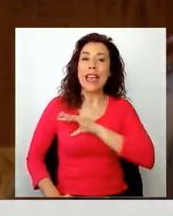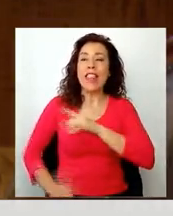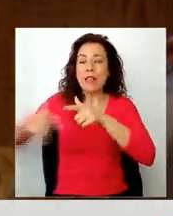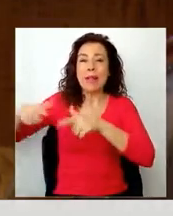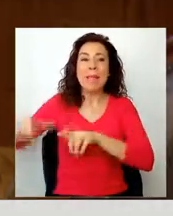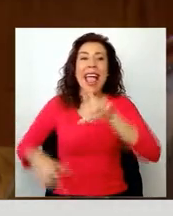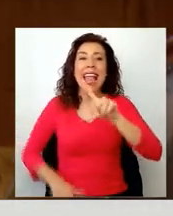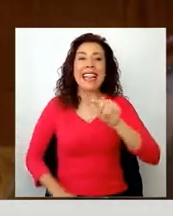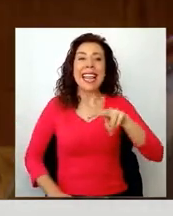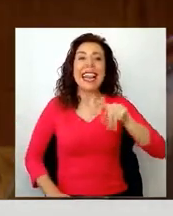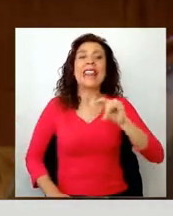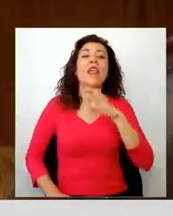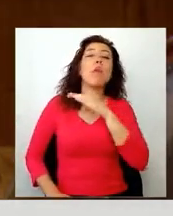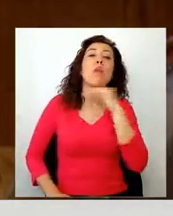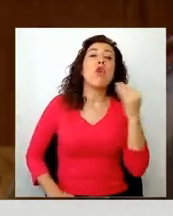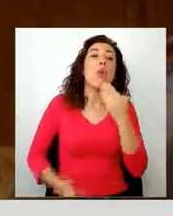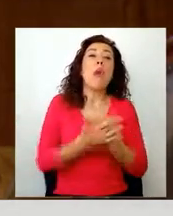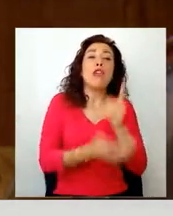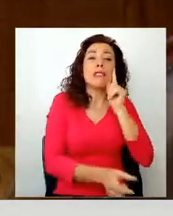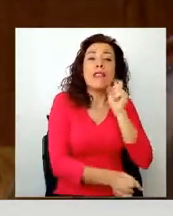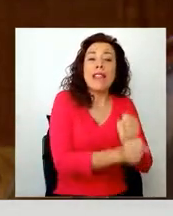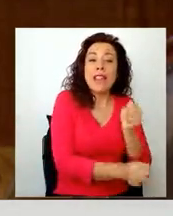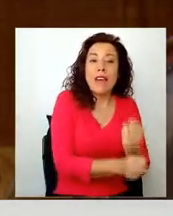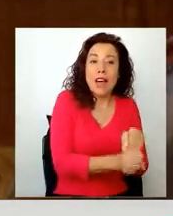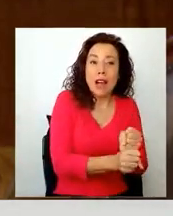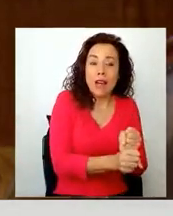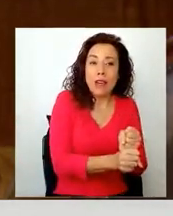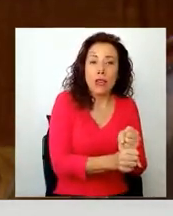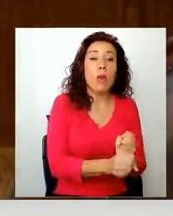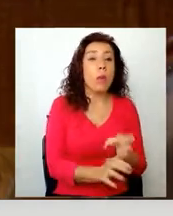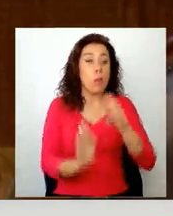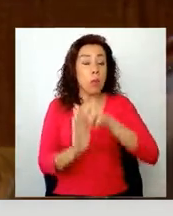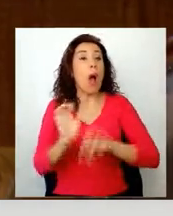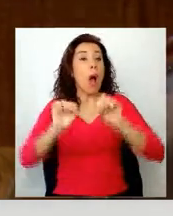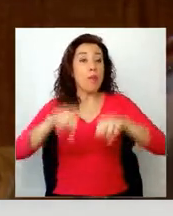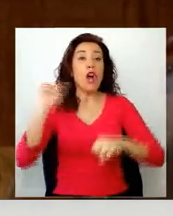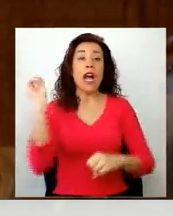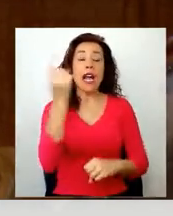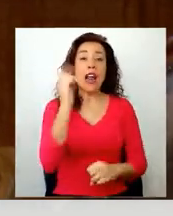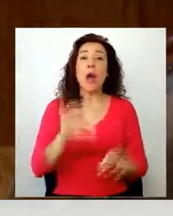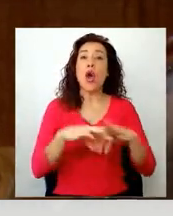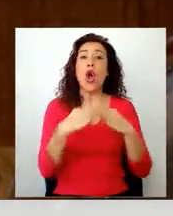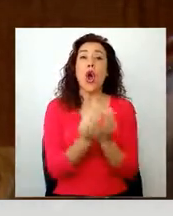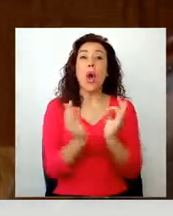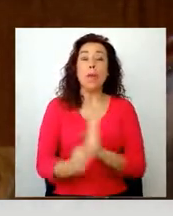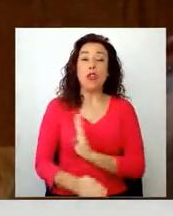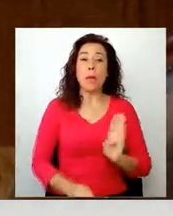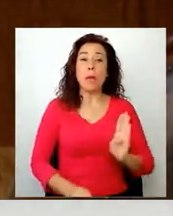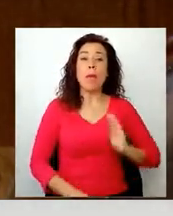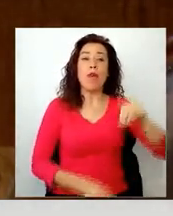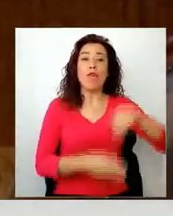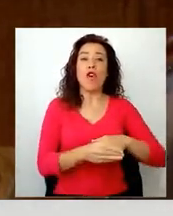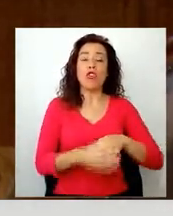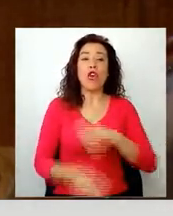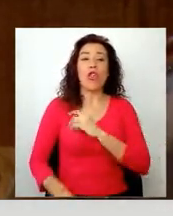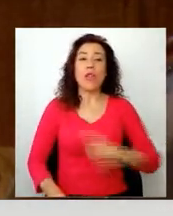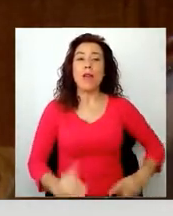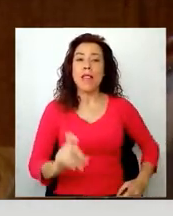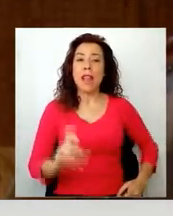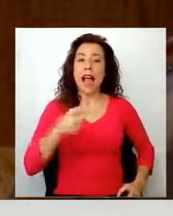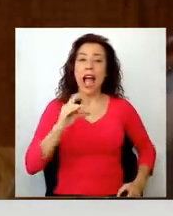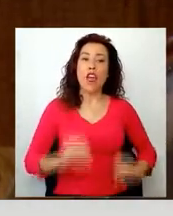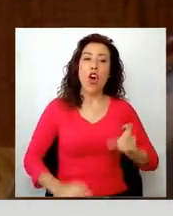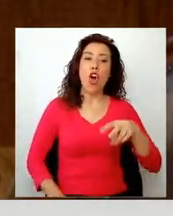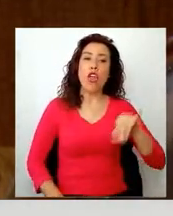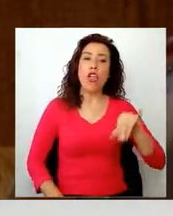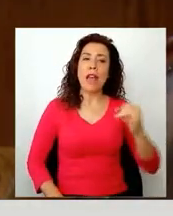de sus labores el proyecto fue aprobado en general por unanimidad con los votos de los diputados de Diana Delgado Marta González Claudia mix